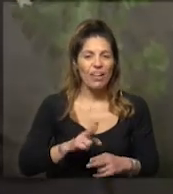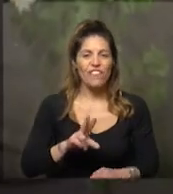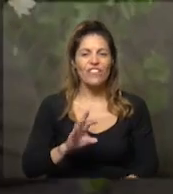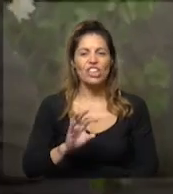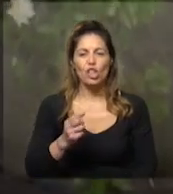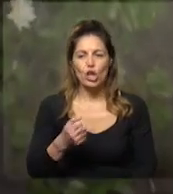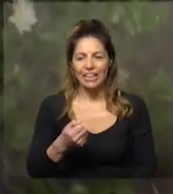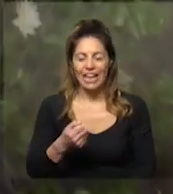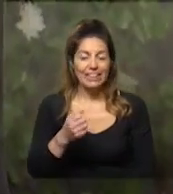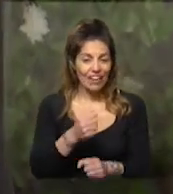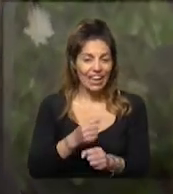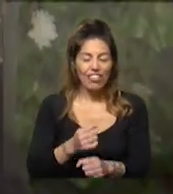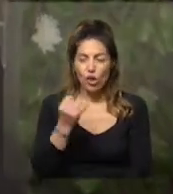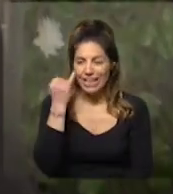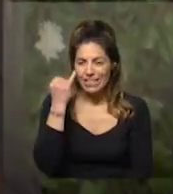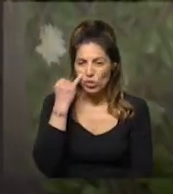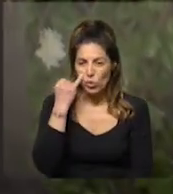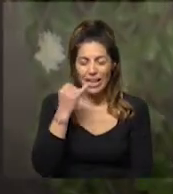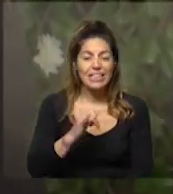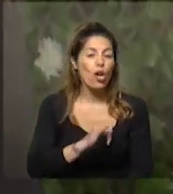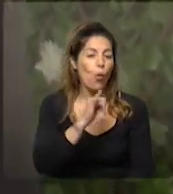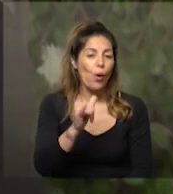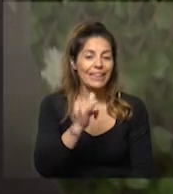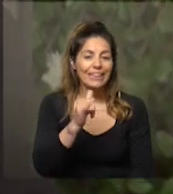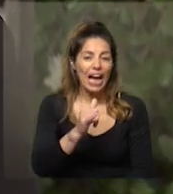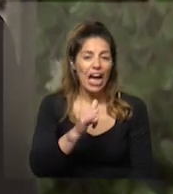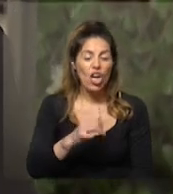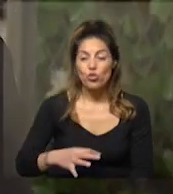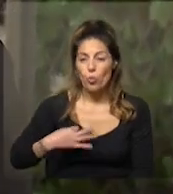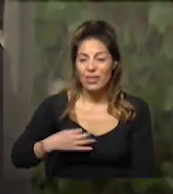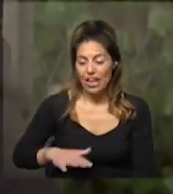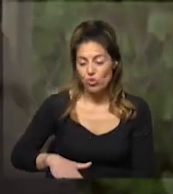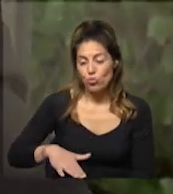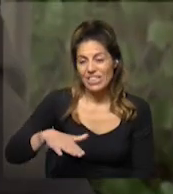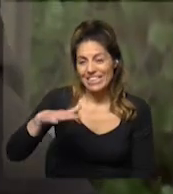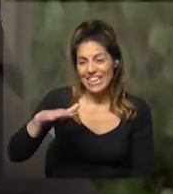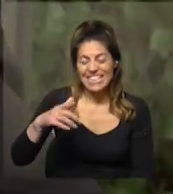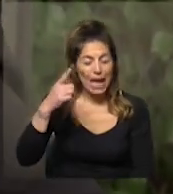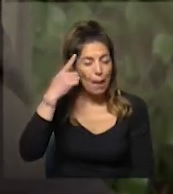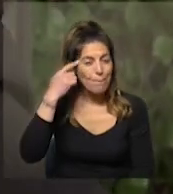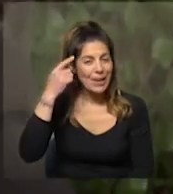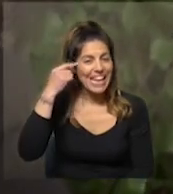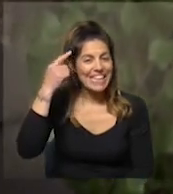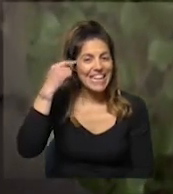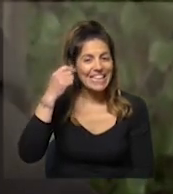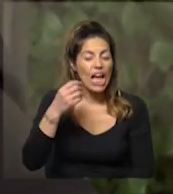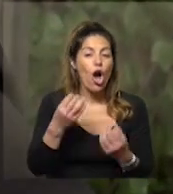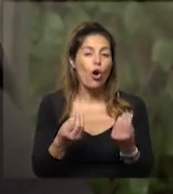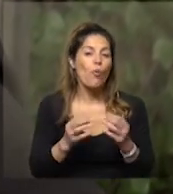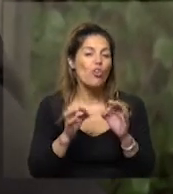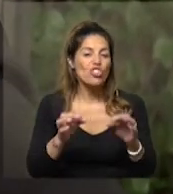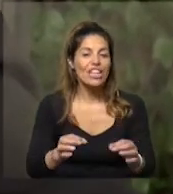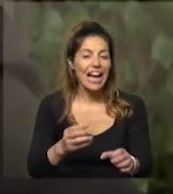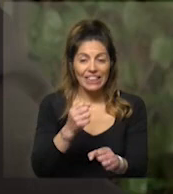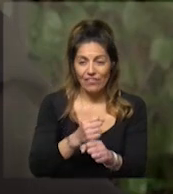Y bueno, la obra relata su vida desde su niñez, su crecimiento, las experiencias que ella atraviesa, cómo llega a ser una